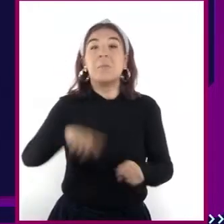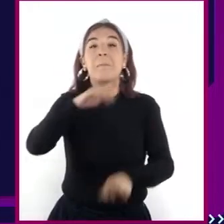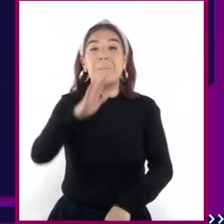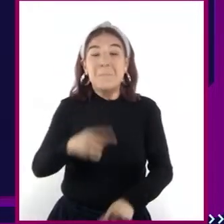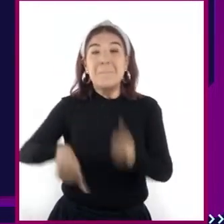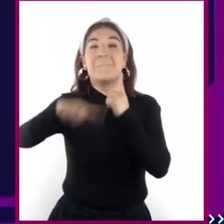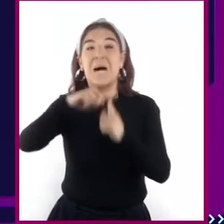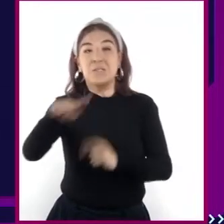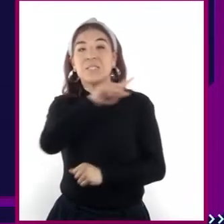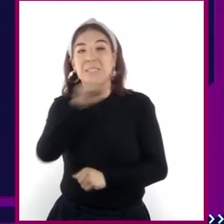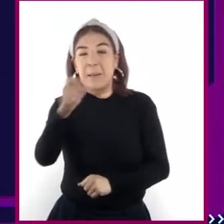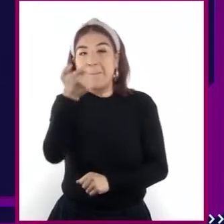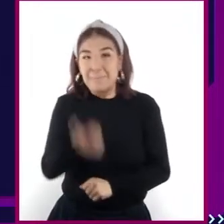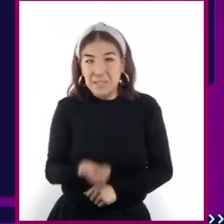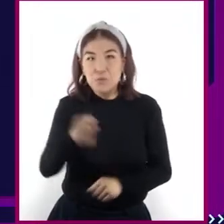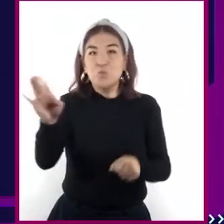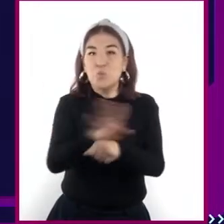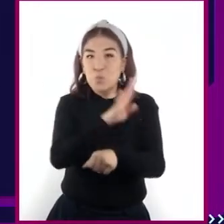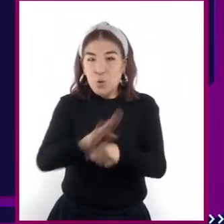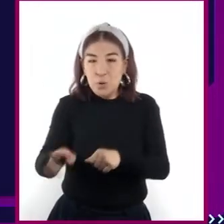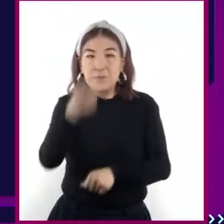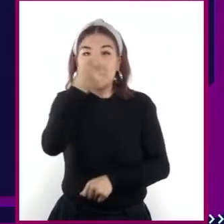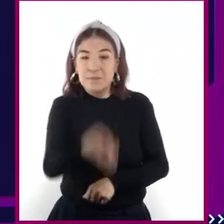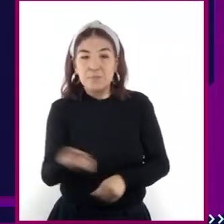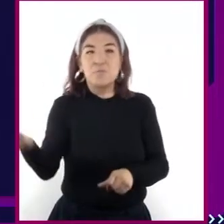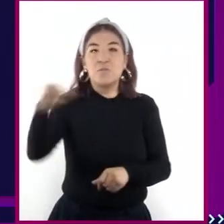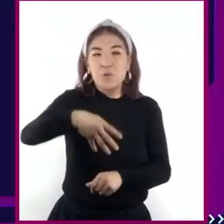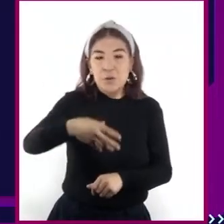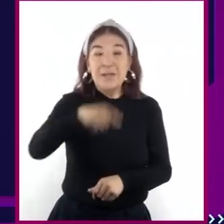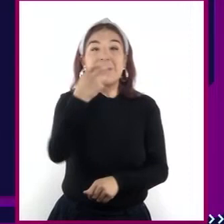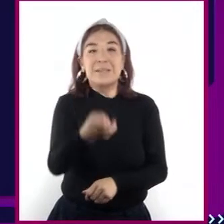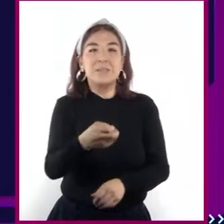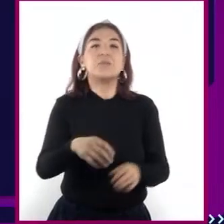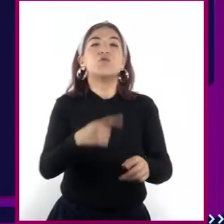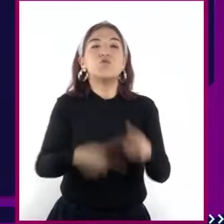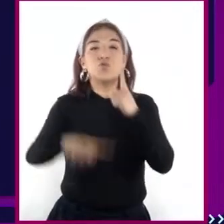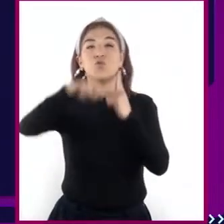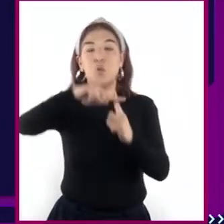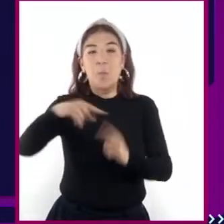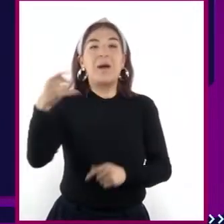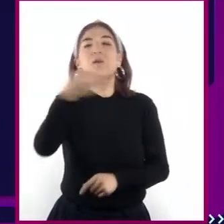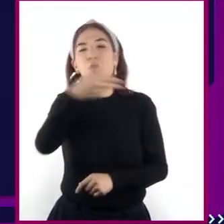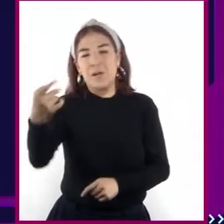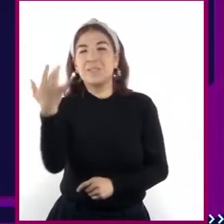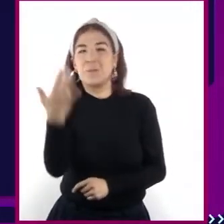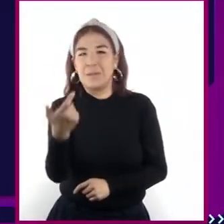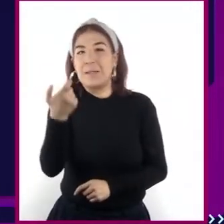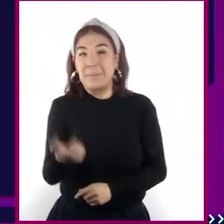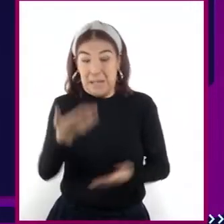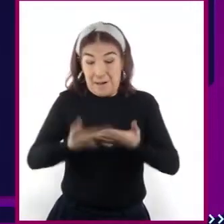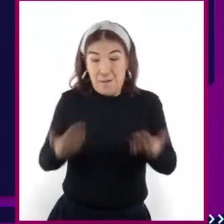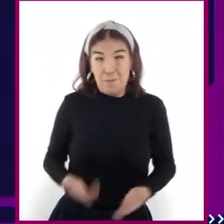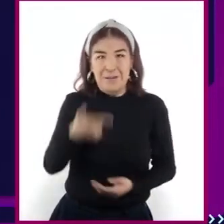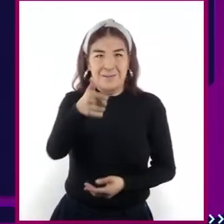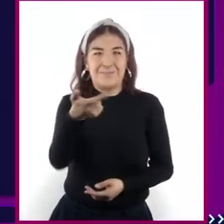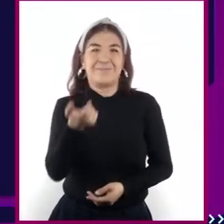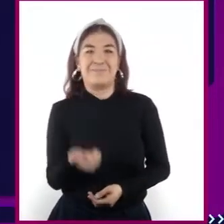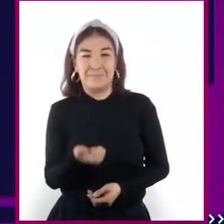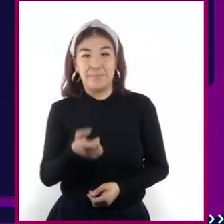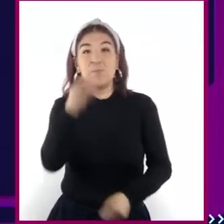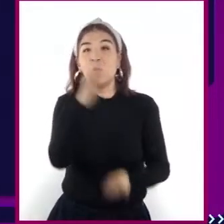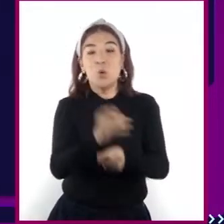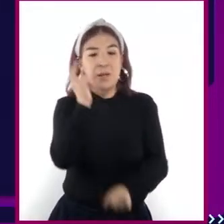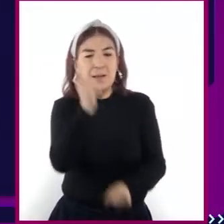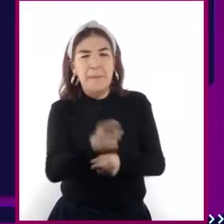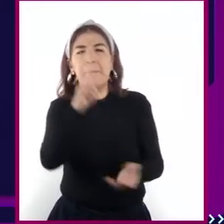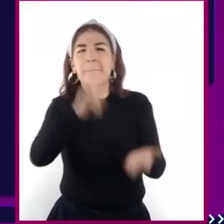100 pesos de bonificación y su suma es igual a 50 pesos, que es su saldo actual. Ahora bien, para encontrar el